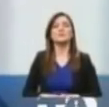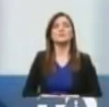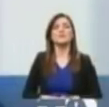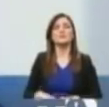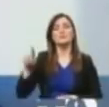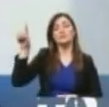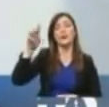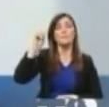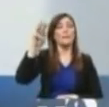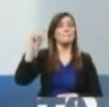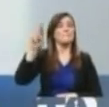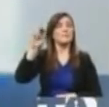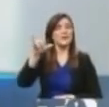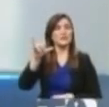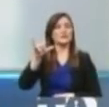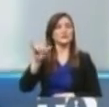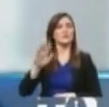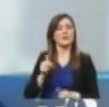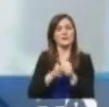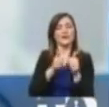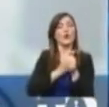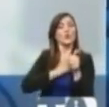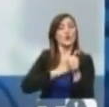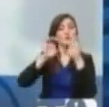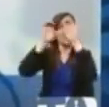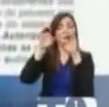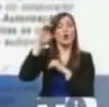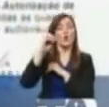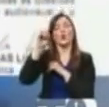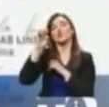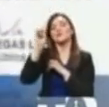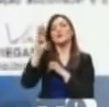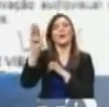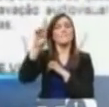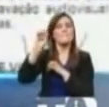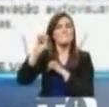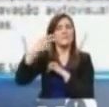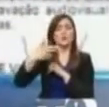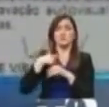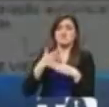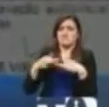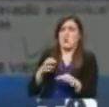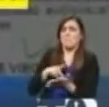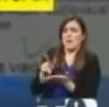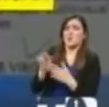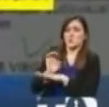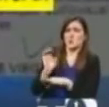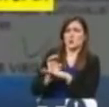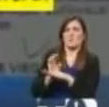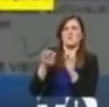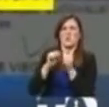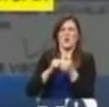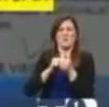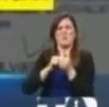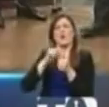Luis Antonio Mameri, hombre cercano a Marcelo Odebrecht, ha confirmado que se aprobó el pago de sobornos para superar los impases con el gobierno